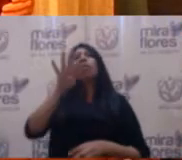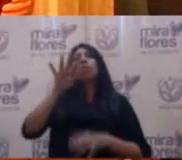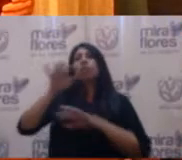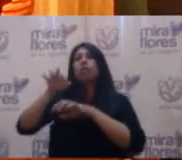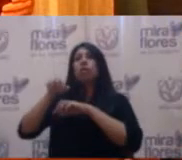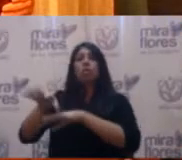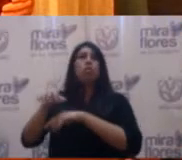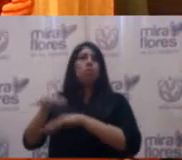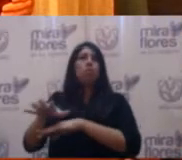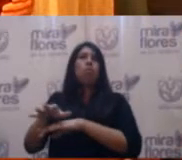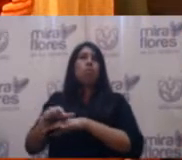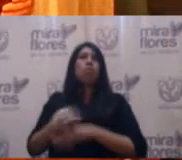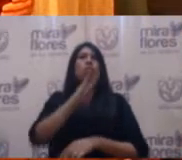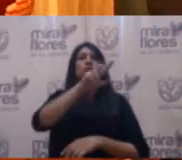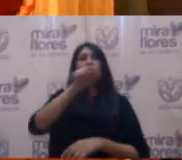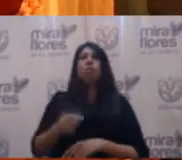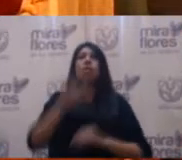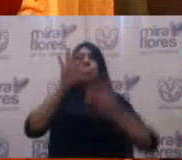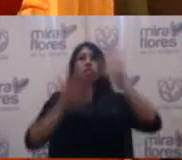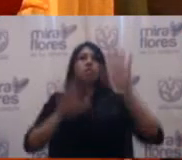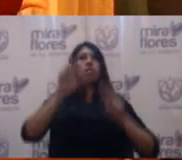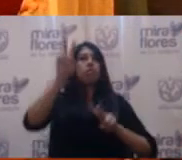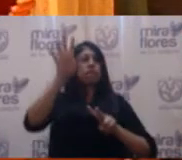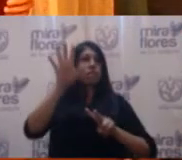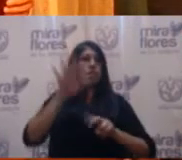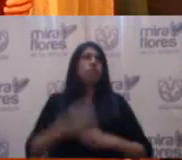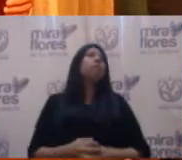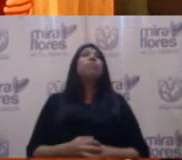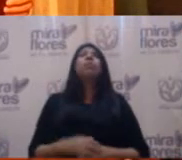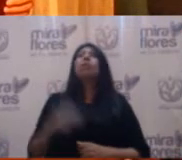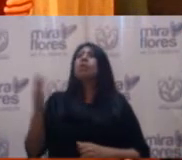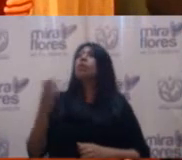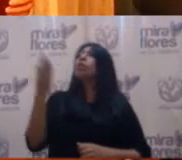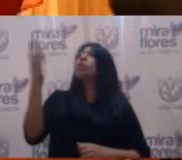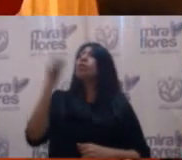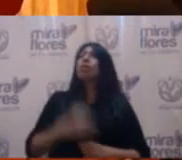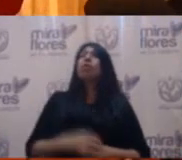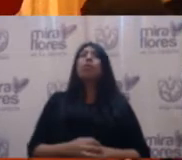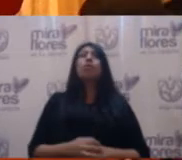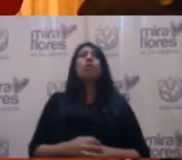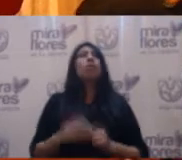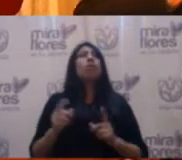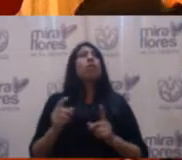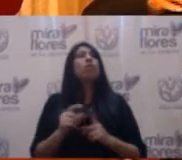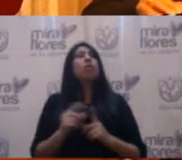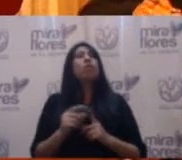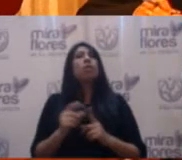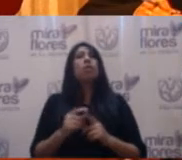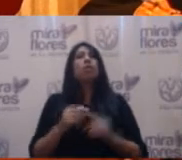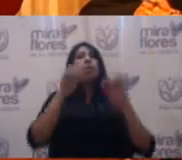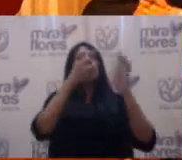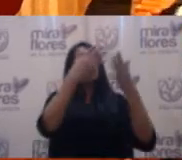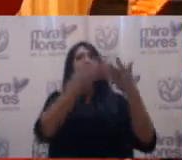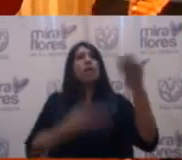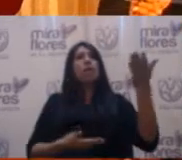julio del año 2017. Ofrezco el uso de la palabra si hubiese alguna observación con relación al acta